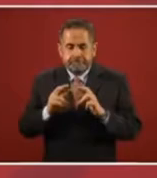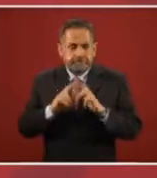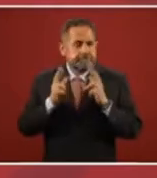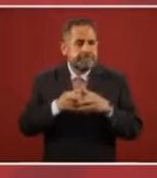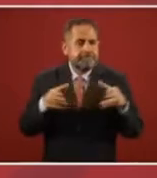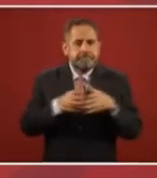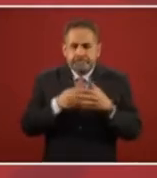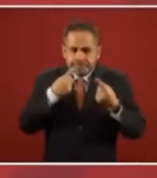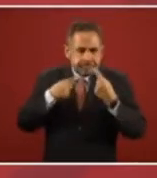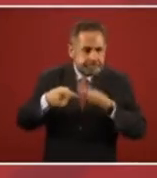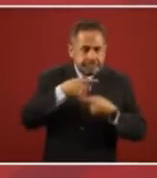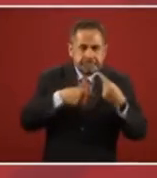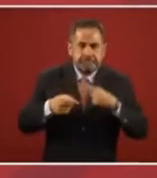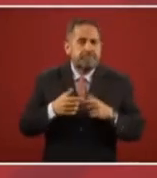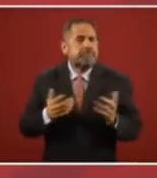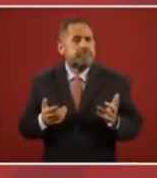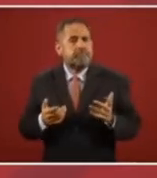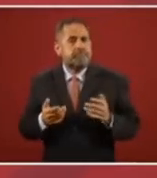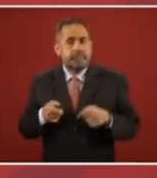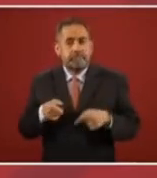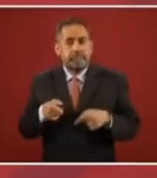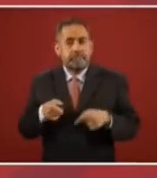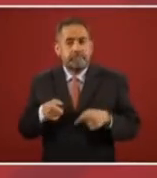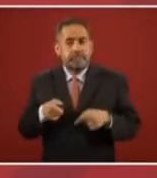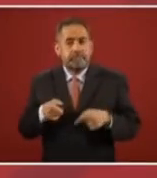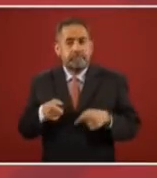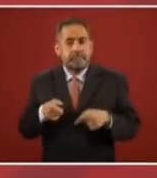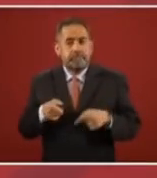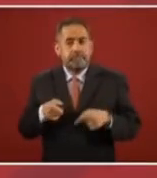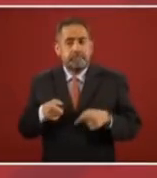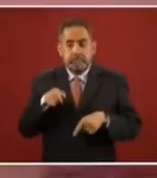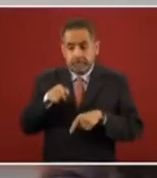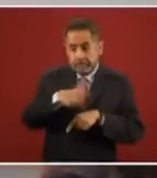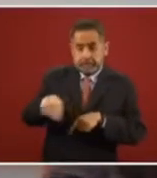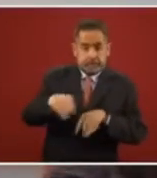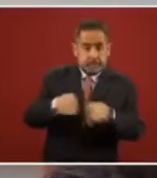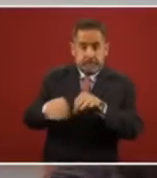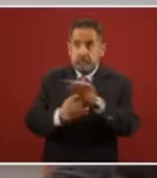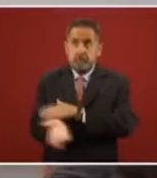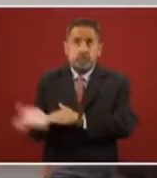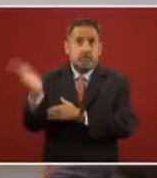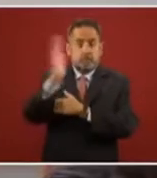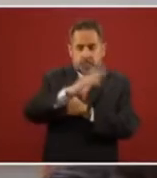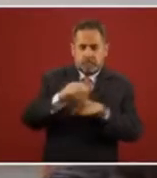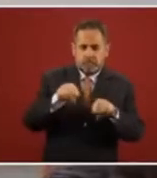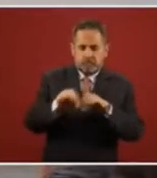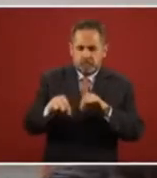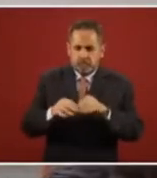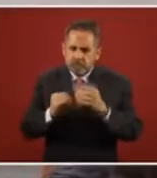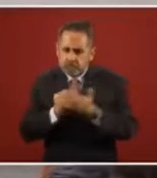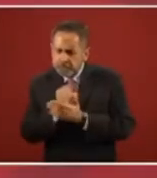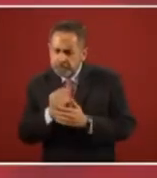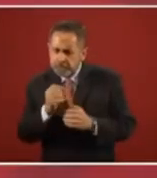y trabajaron todo el día de warcalde definieron